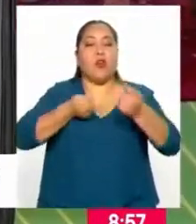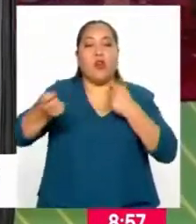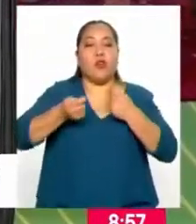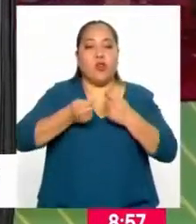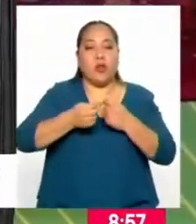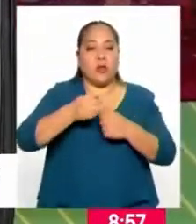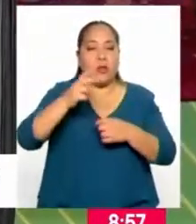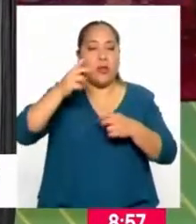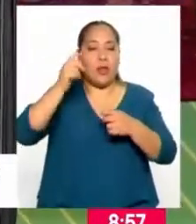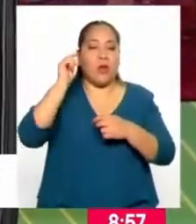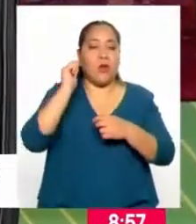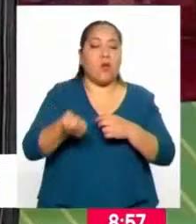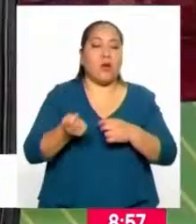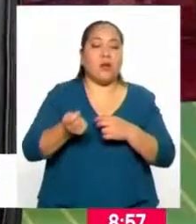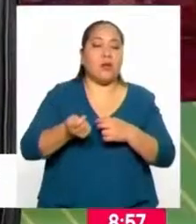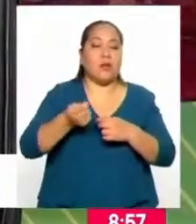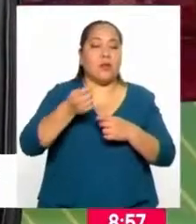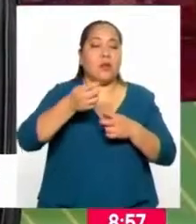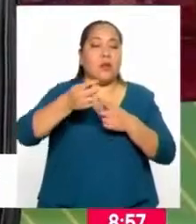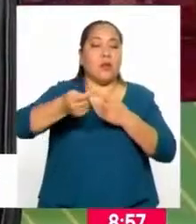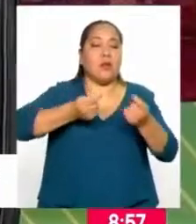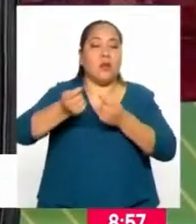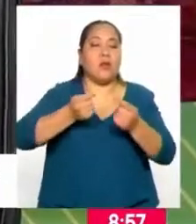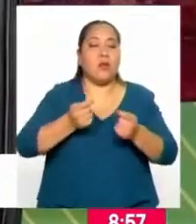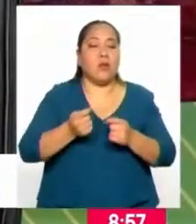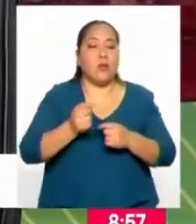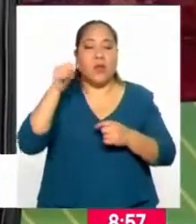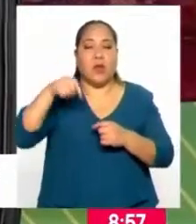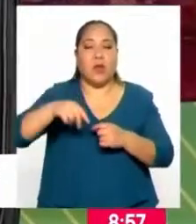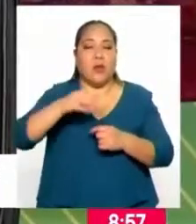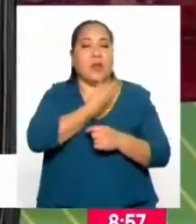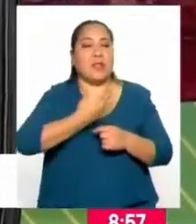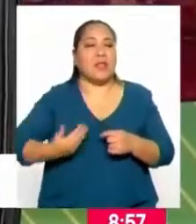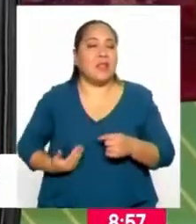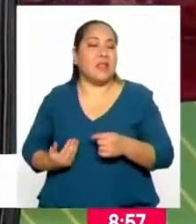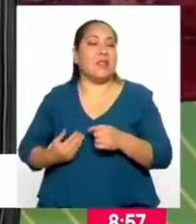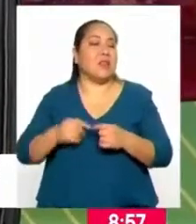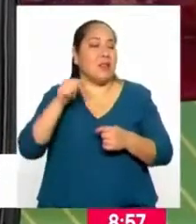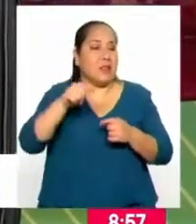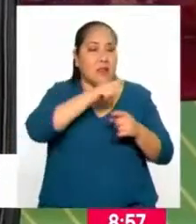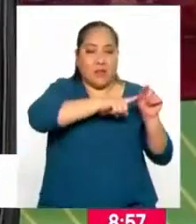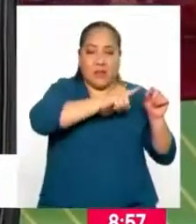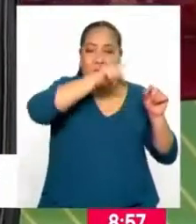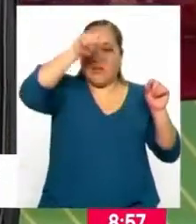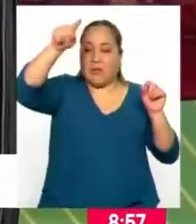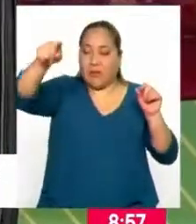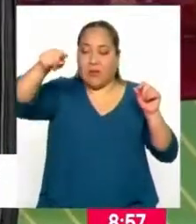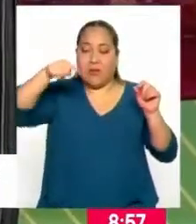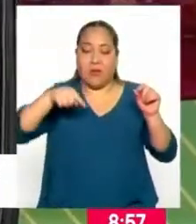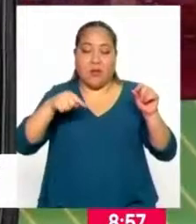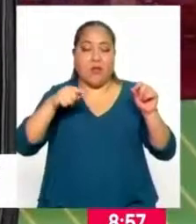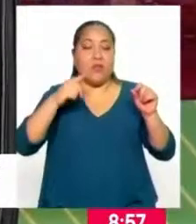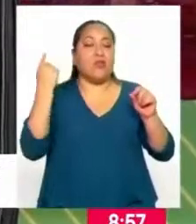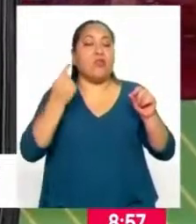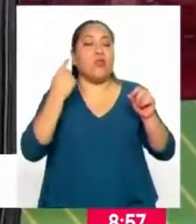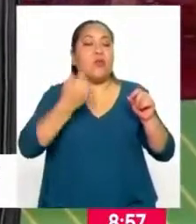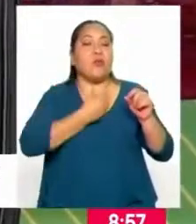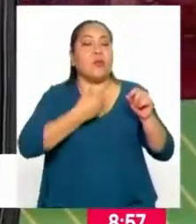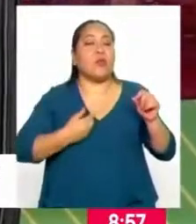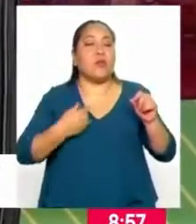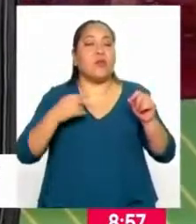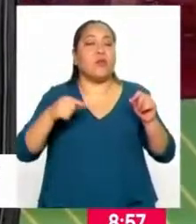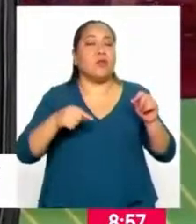investigación. Pero para el caso del presidente hay un tercer procedimiento. Y entonces el tercer procedimiento, solo para el caso del presidente, es